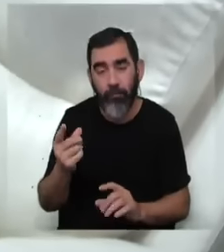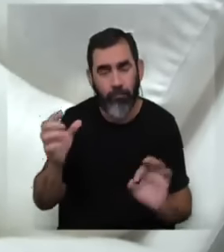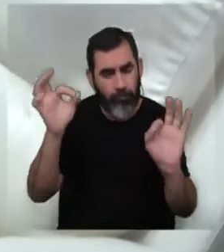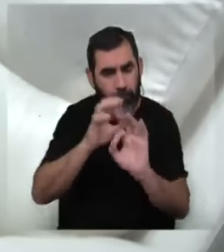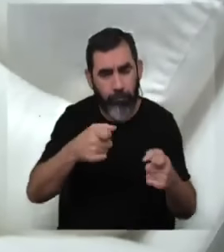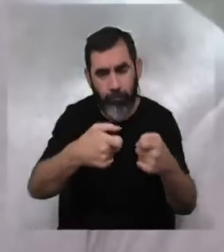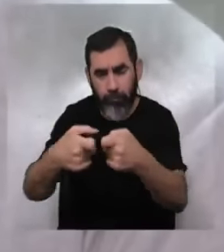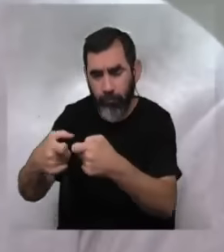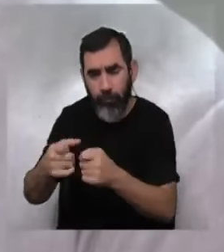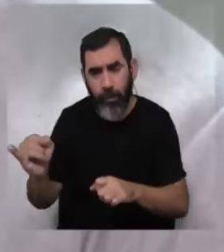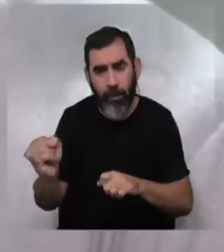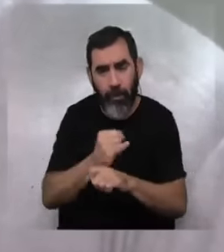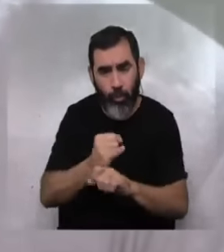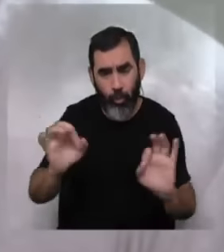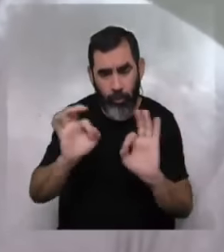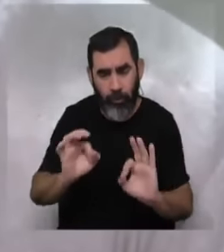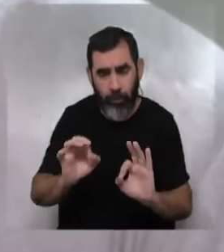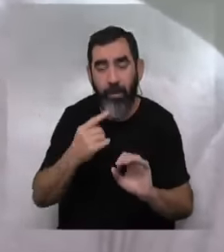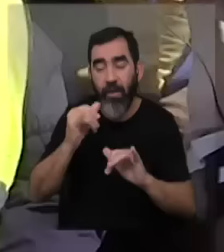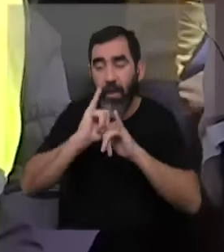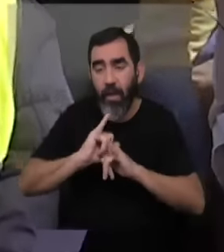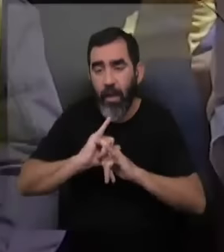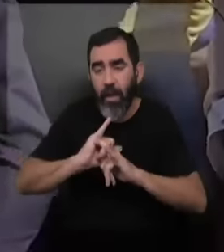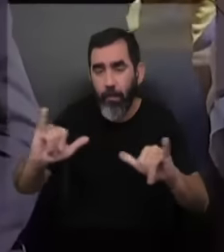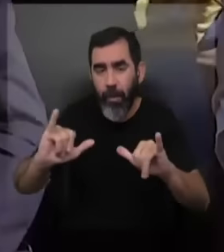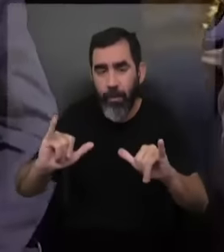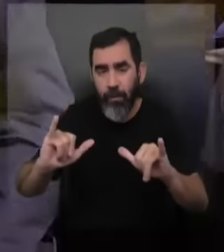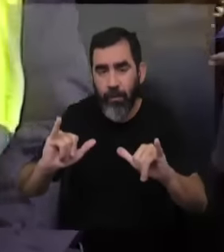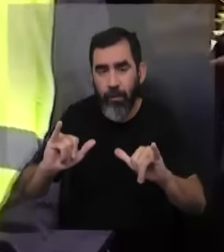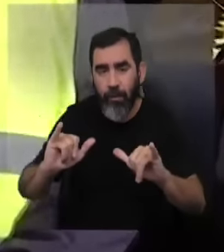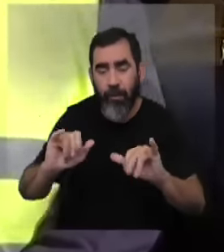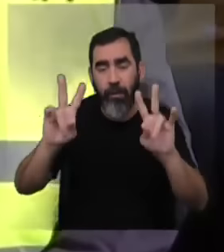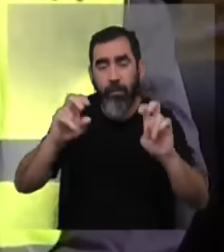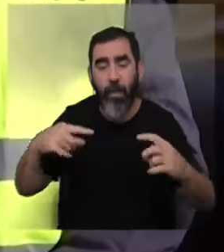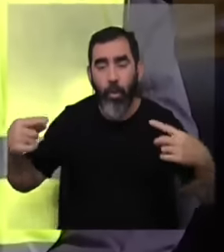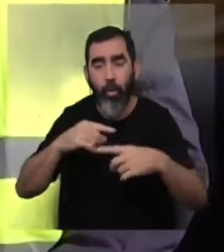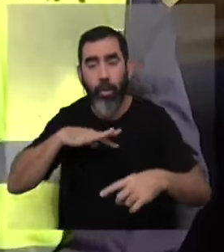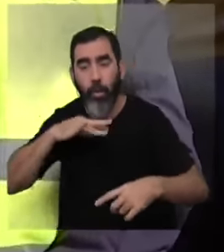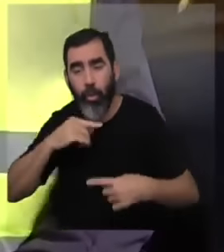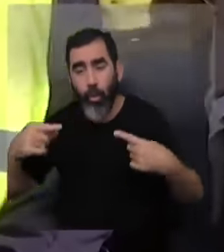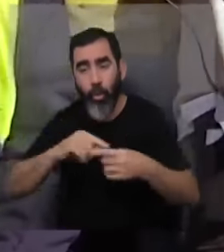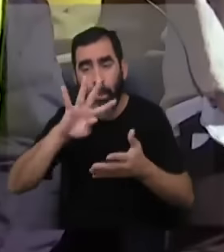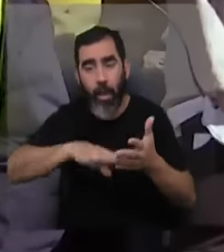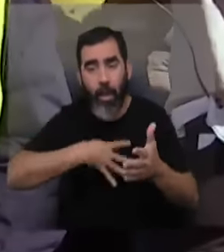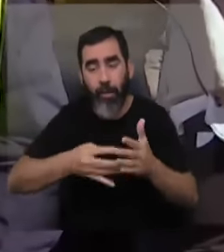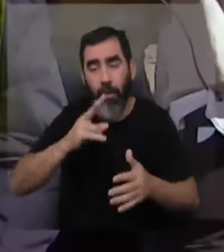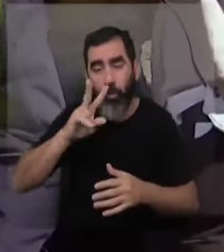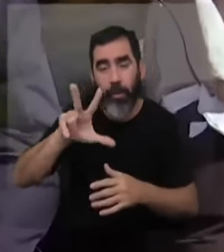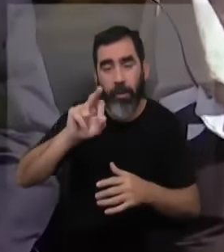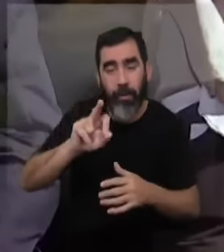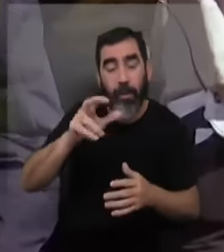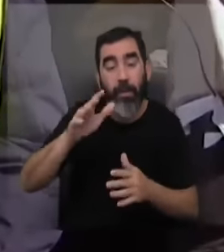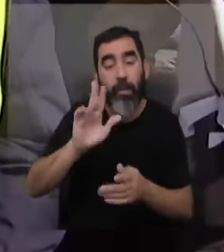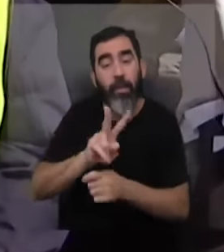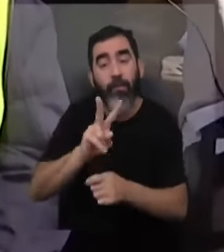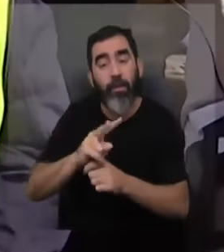institucionales con ningún partido y sostuvo que la campaña mantendrá sus acentos anticorrupción antiagenda 2030 y defensa de los